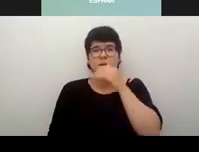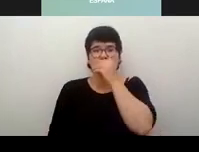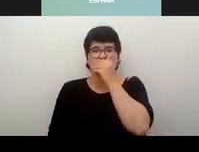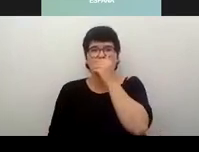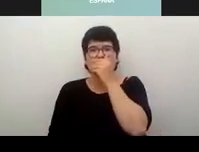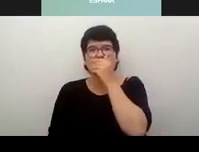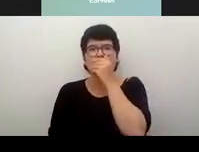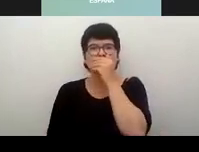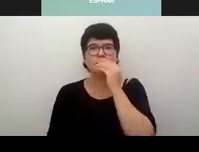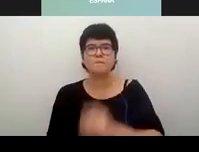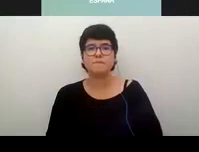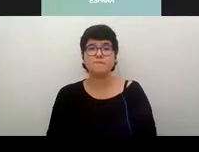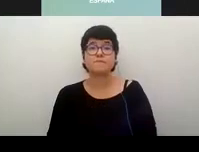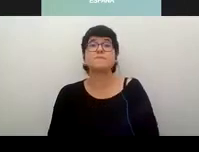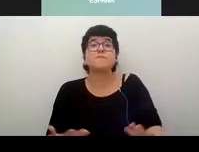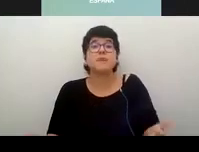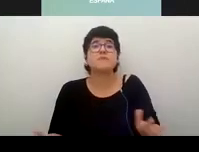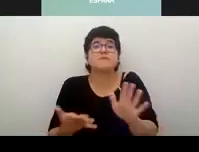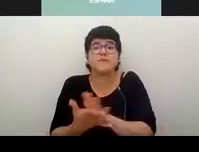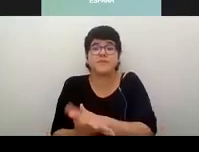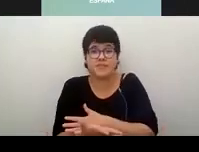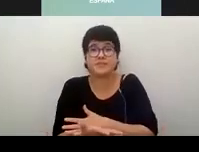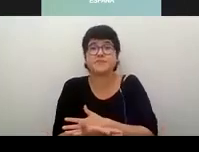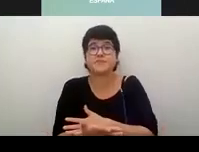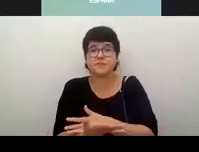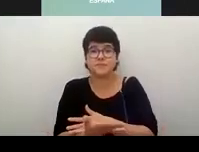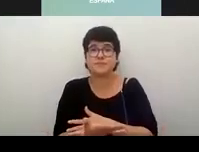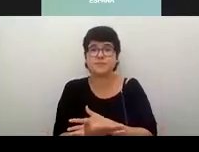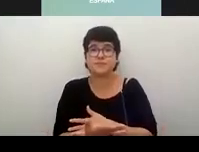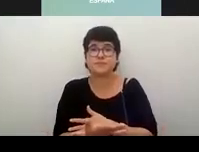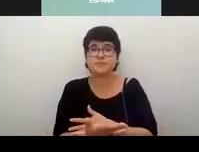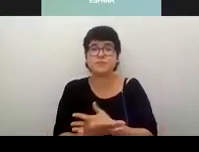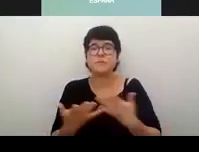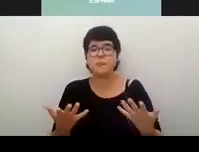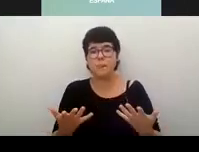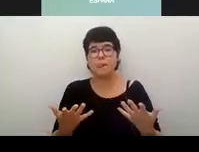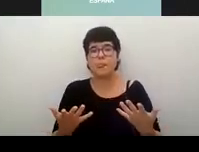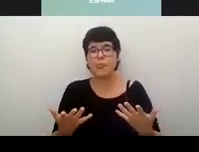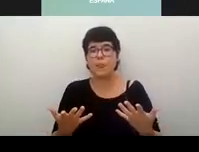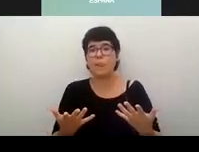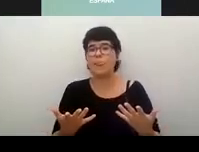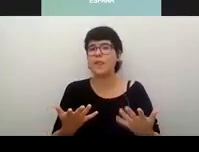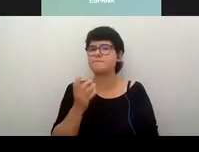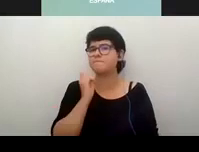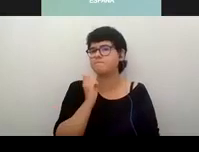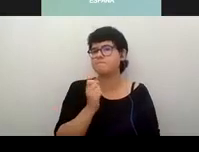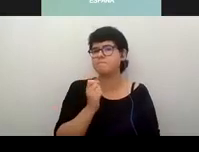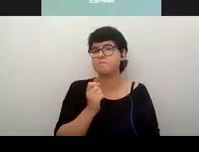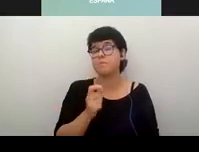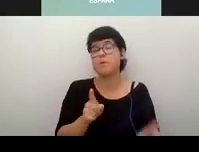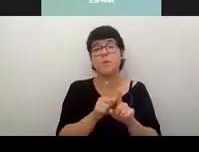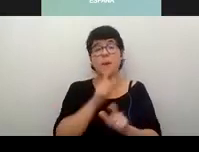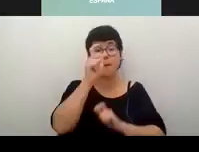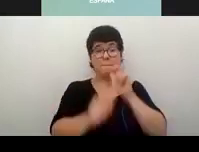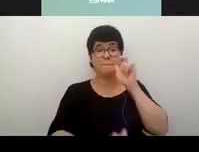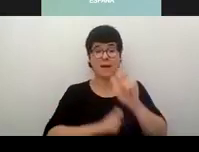Por lo tanto, podemos decir que determinada, o sea, un predominio de bacterias